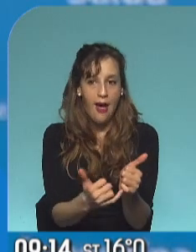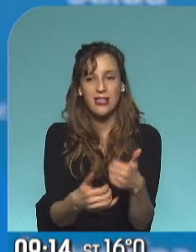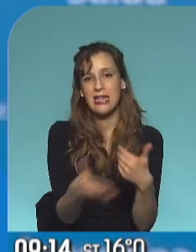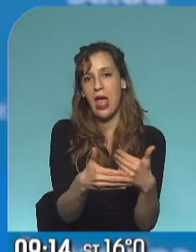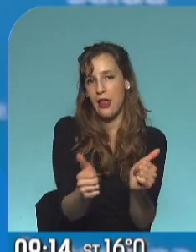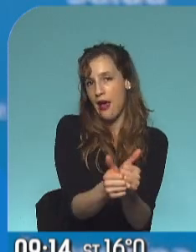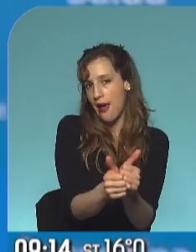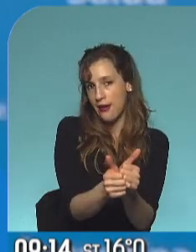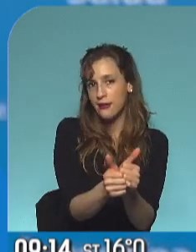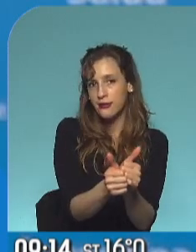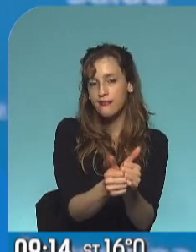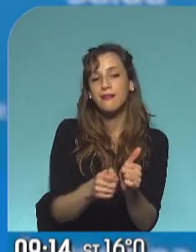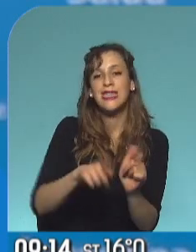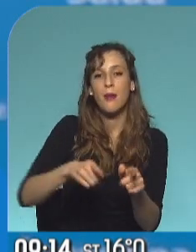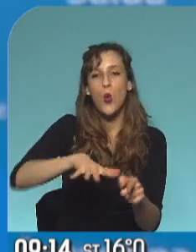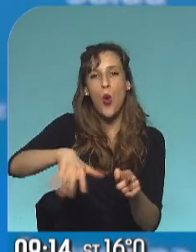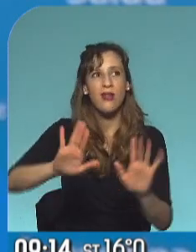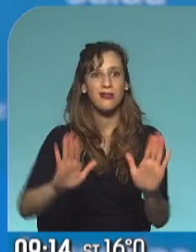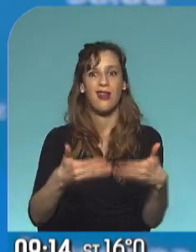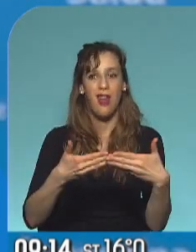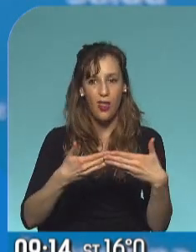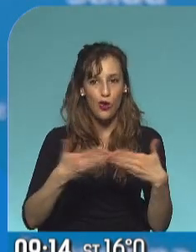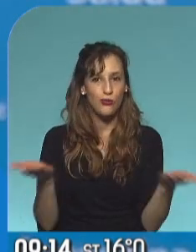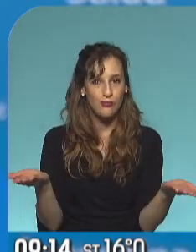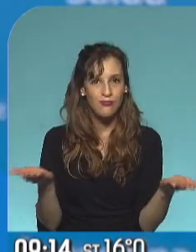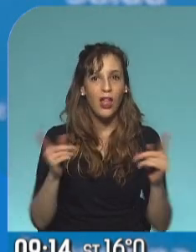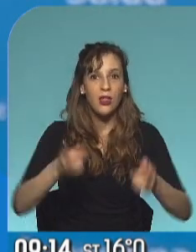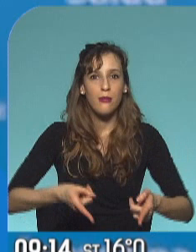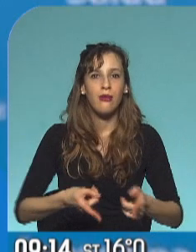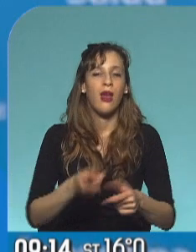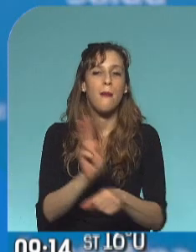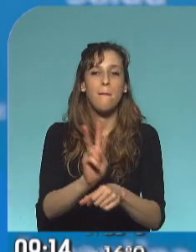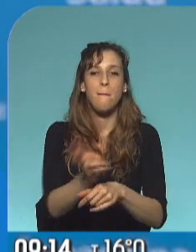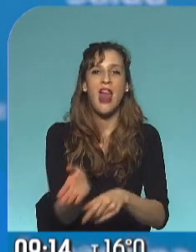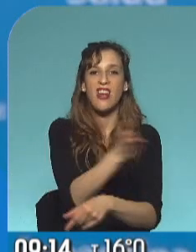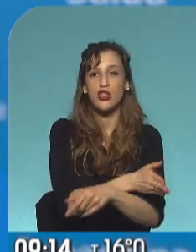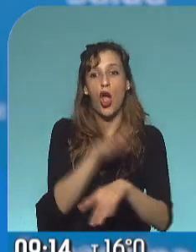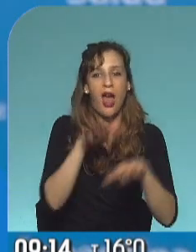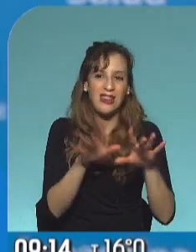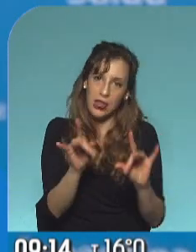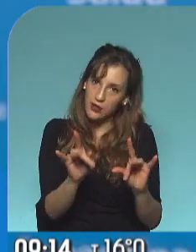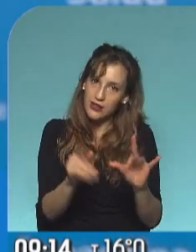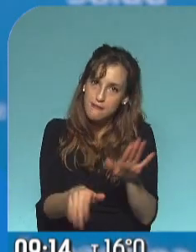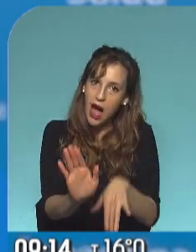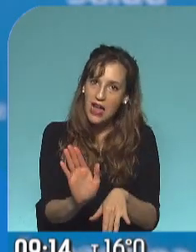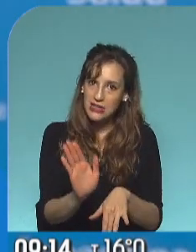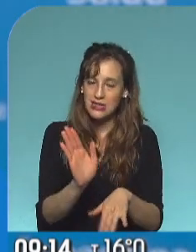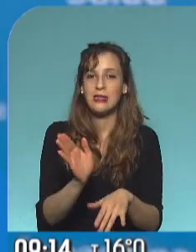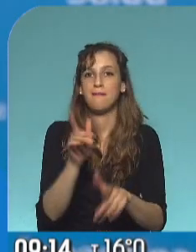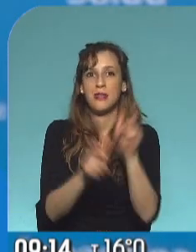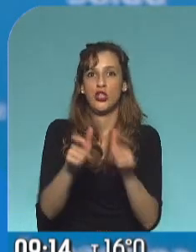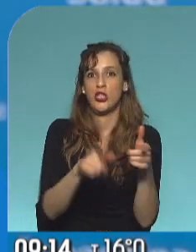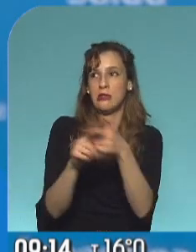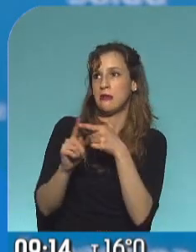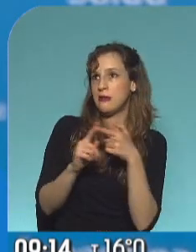importante y en lugares cerrados y donde también las medidas de prevención son más difíciles de cumplir en cualquier